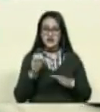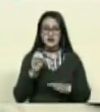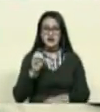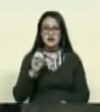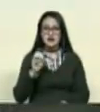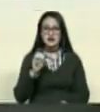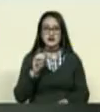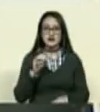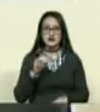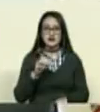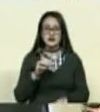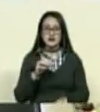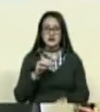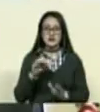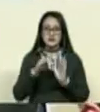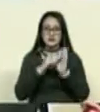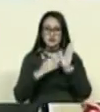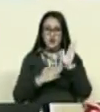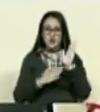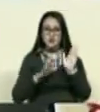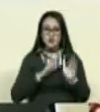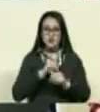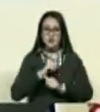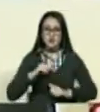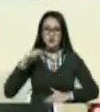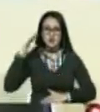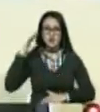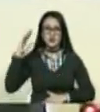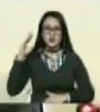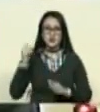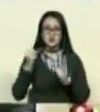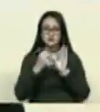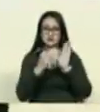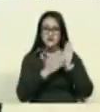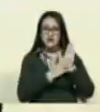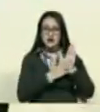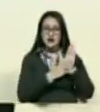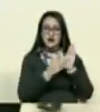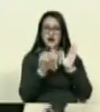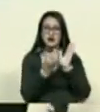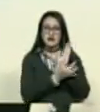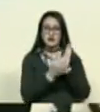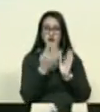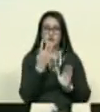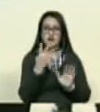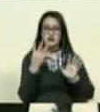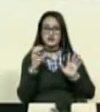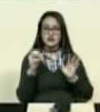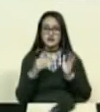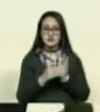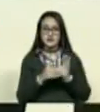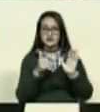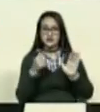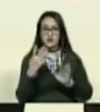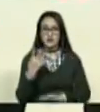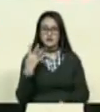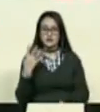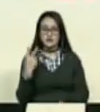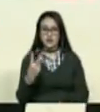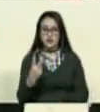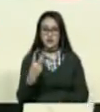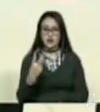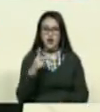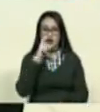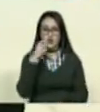rango, valor y fuerza de la Fuerza Armada Nacional Bolivariana y la Gaceta 40.492, en el año 2014 se